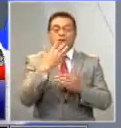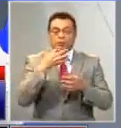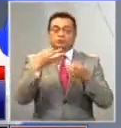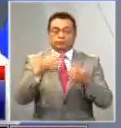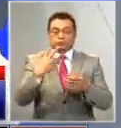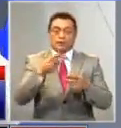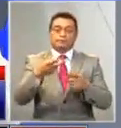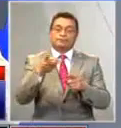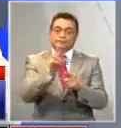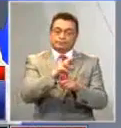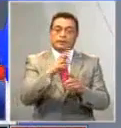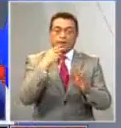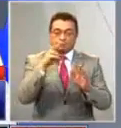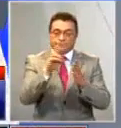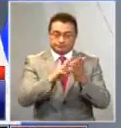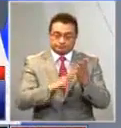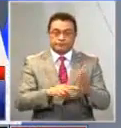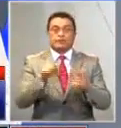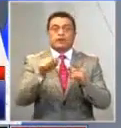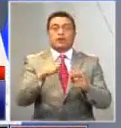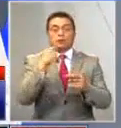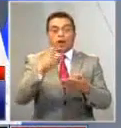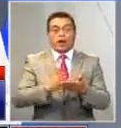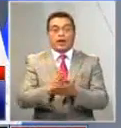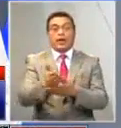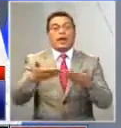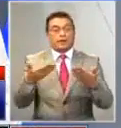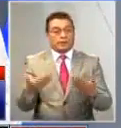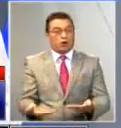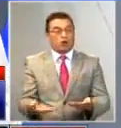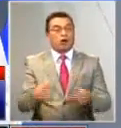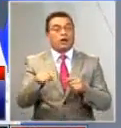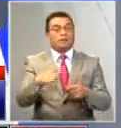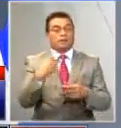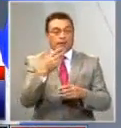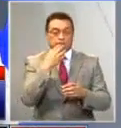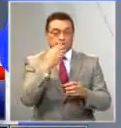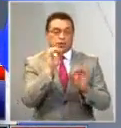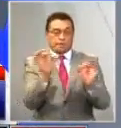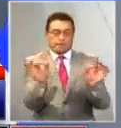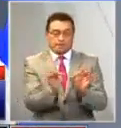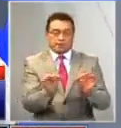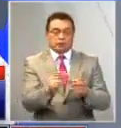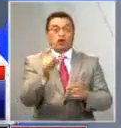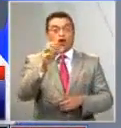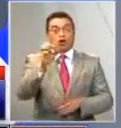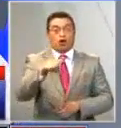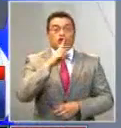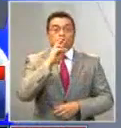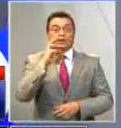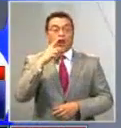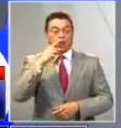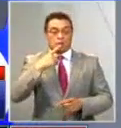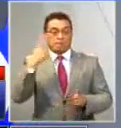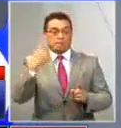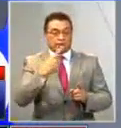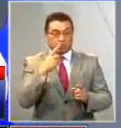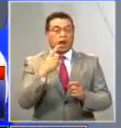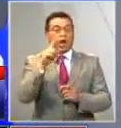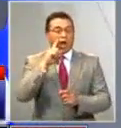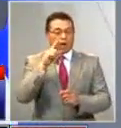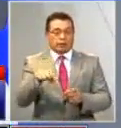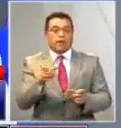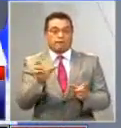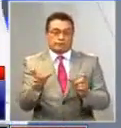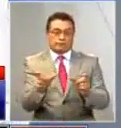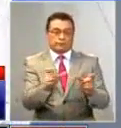deroga el anterior y que establece precisamente a partir de ahora, con instrucciones del Contralor General de la República, tener fiscalización en los